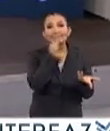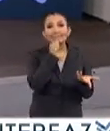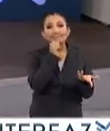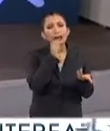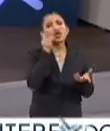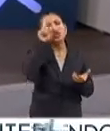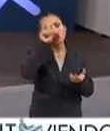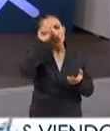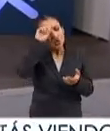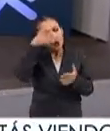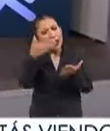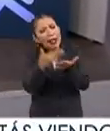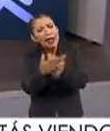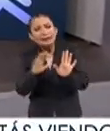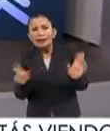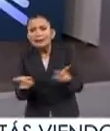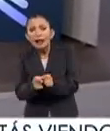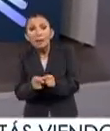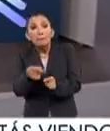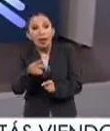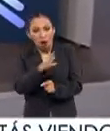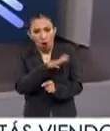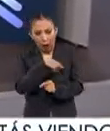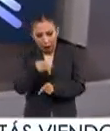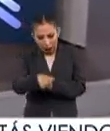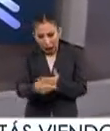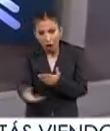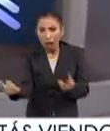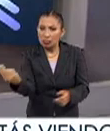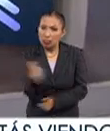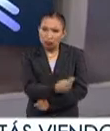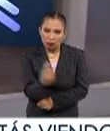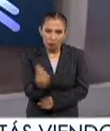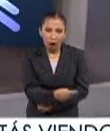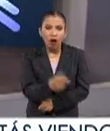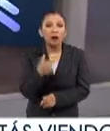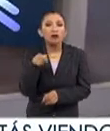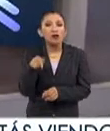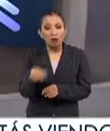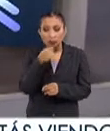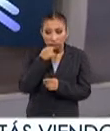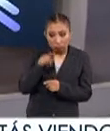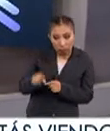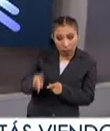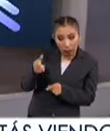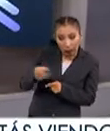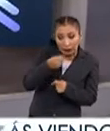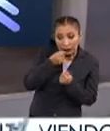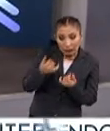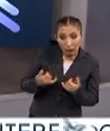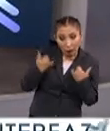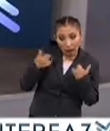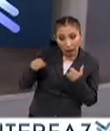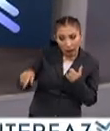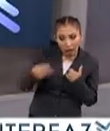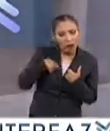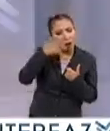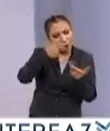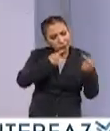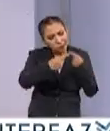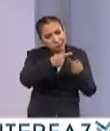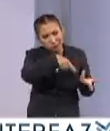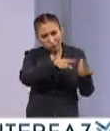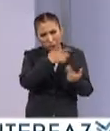bonitas sugerencias, que pues pero sí ya hoy creo que es urgente, sobre todo cuando se trata de menores de edad, y coincidíamos con